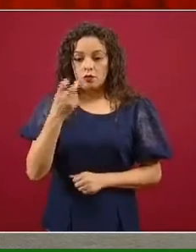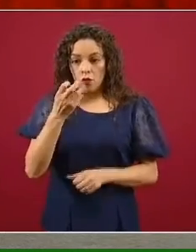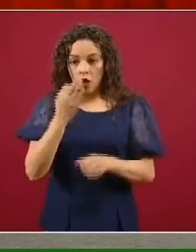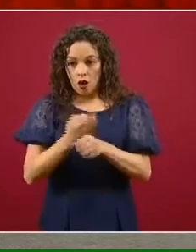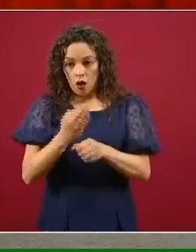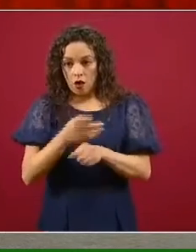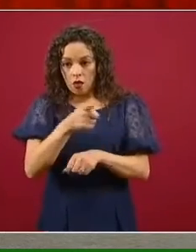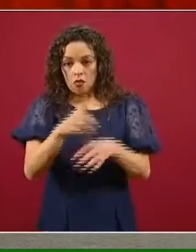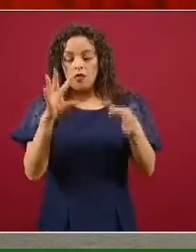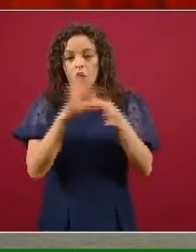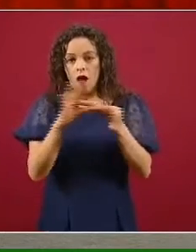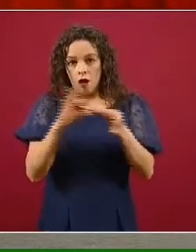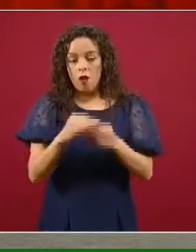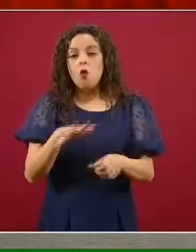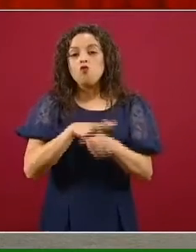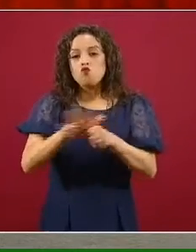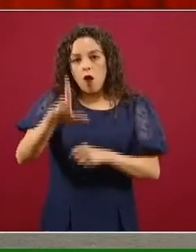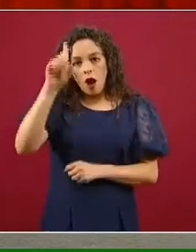sociedad.